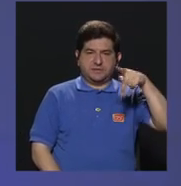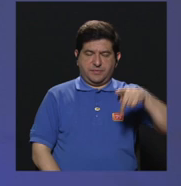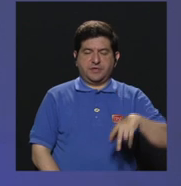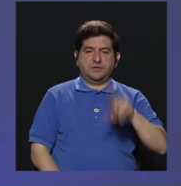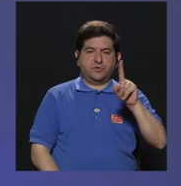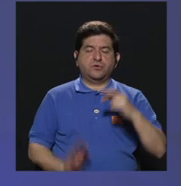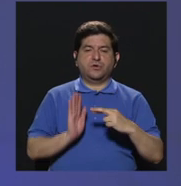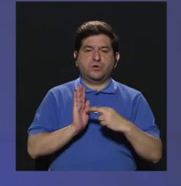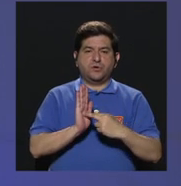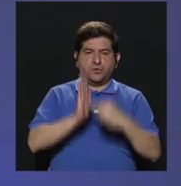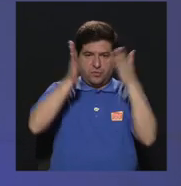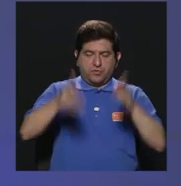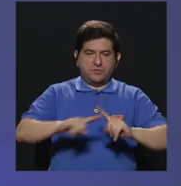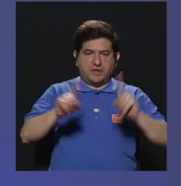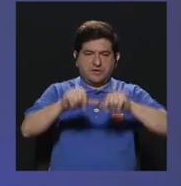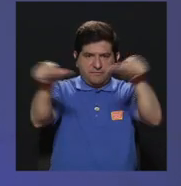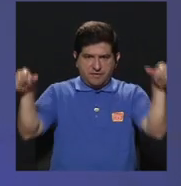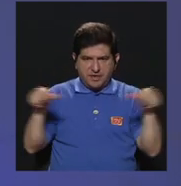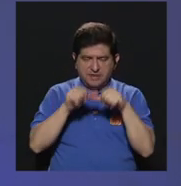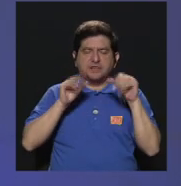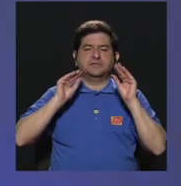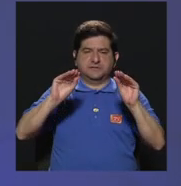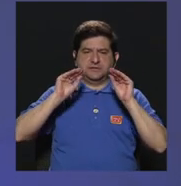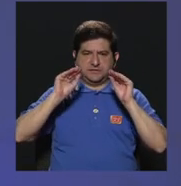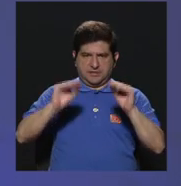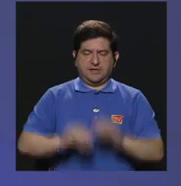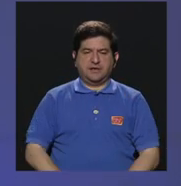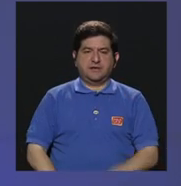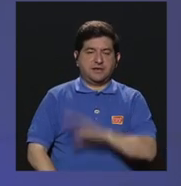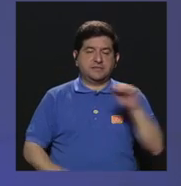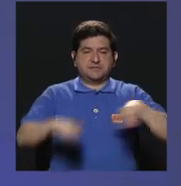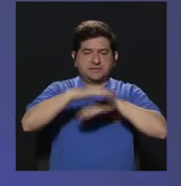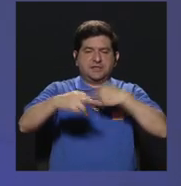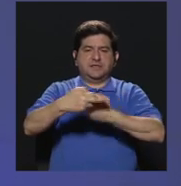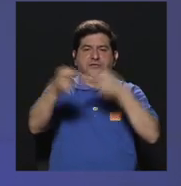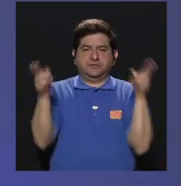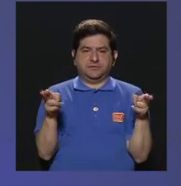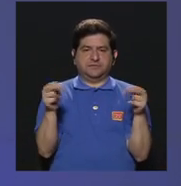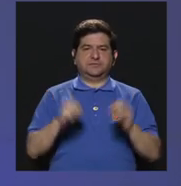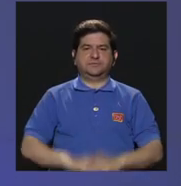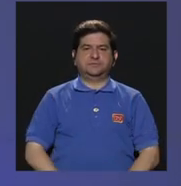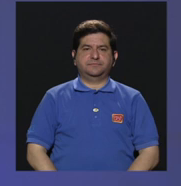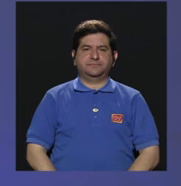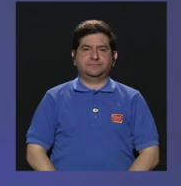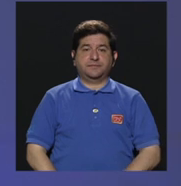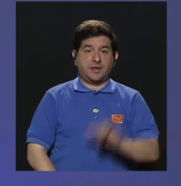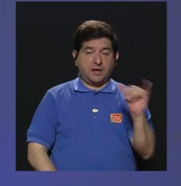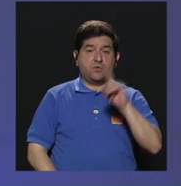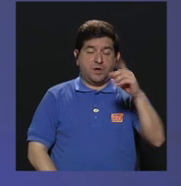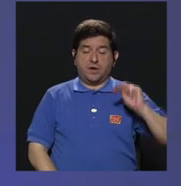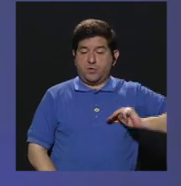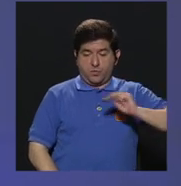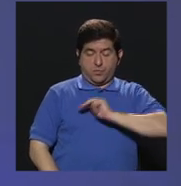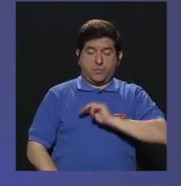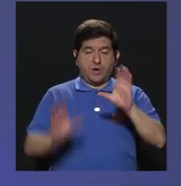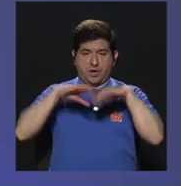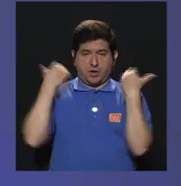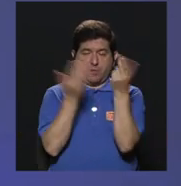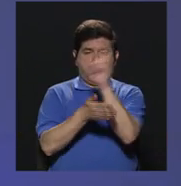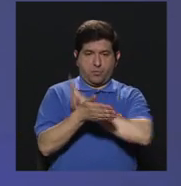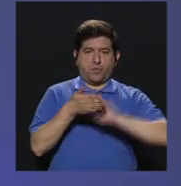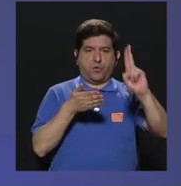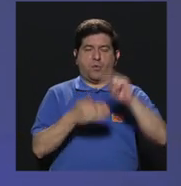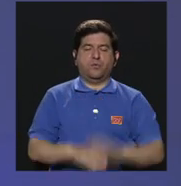un representante de las diferentes áreas académicas y de las sedes regionales. Así, como un miembro del Consejo